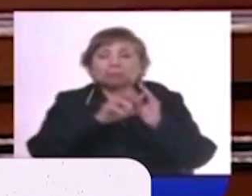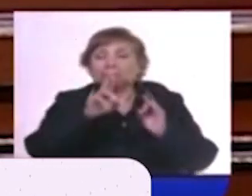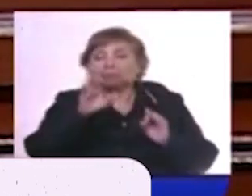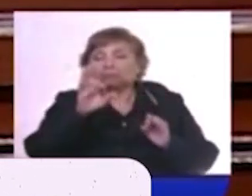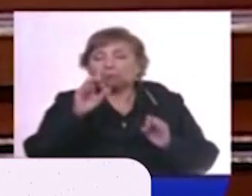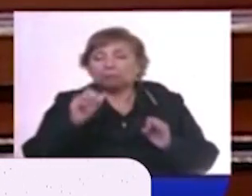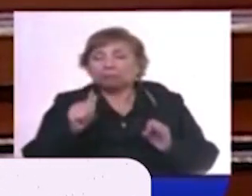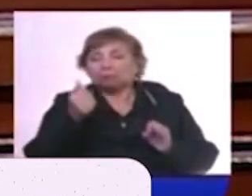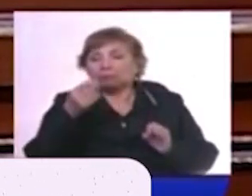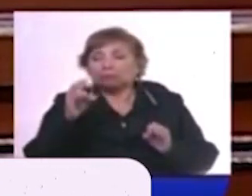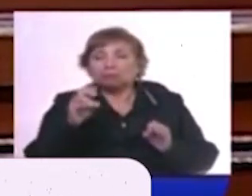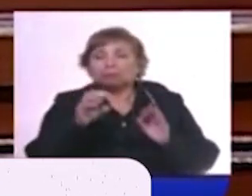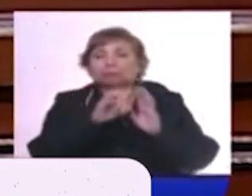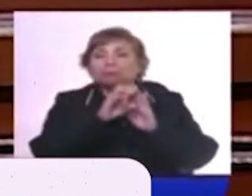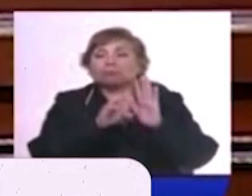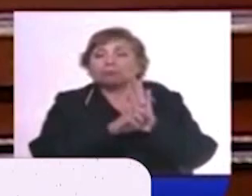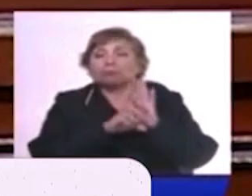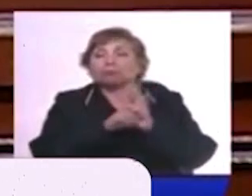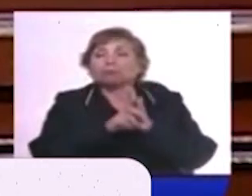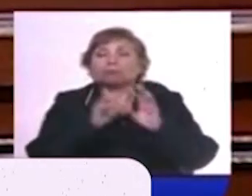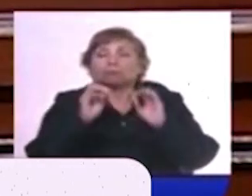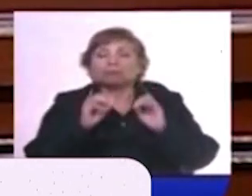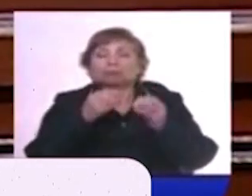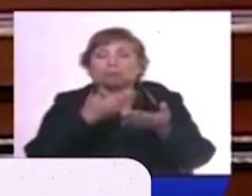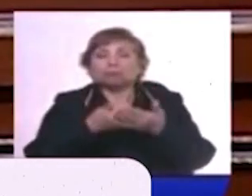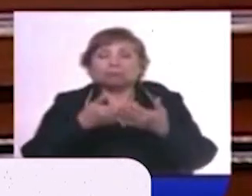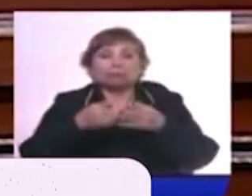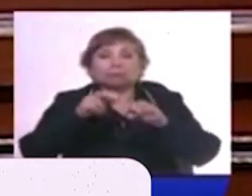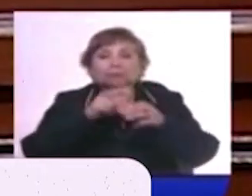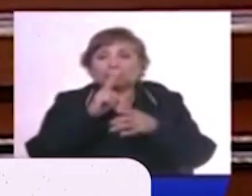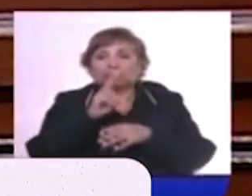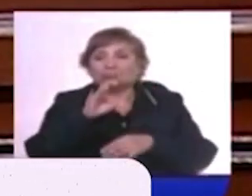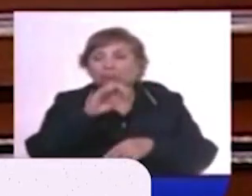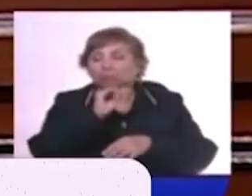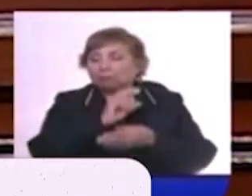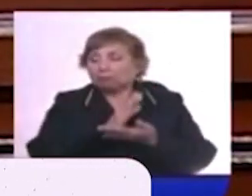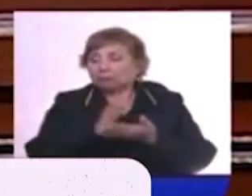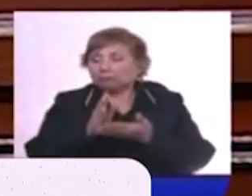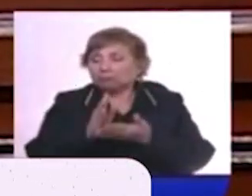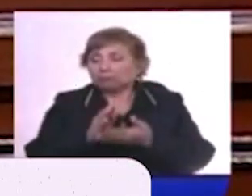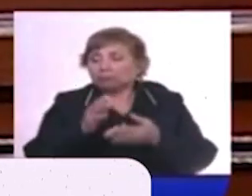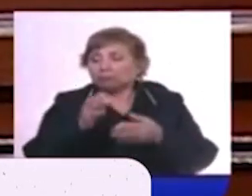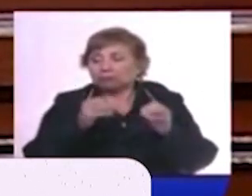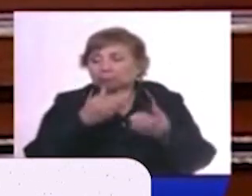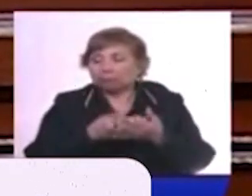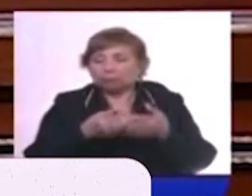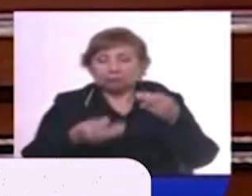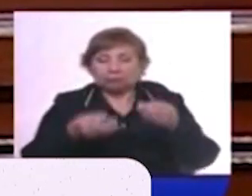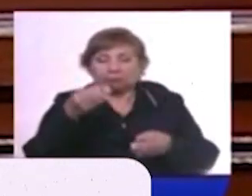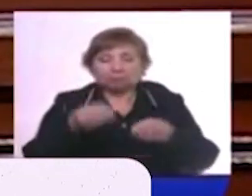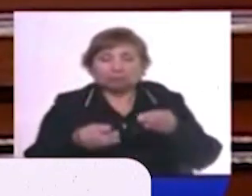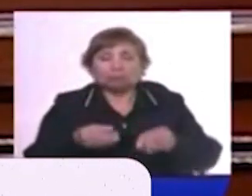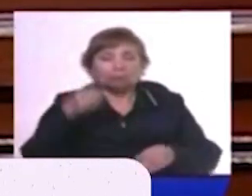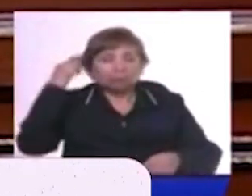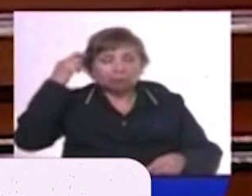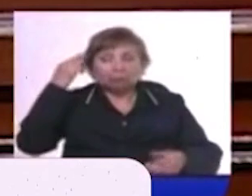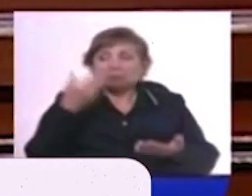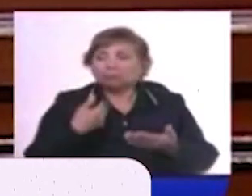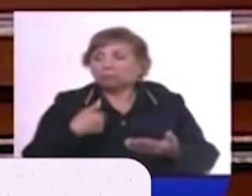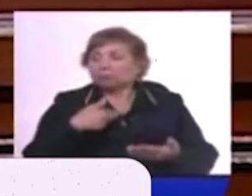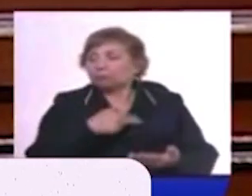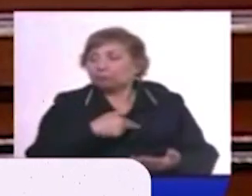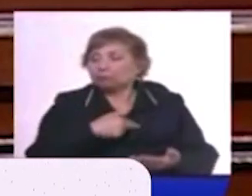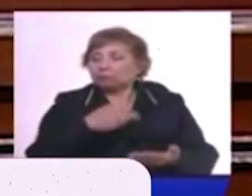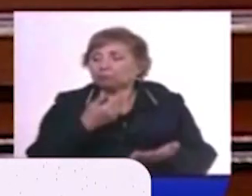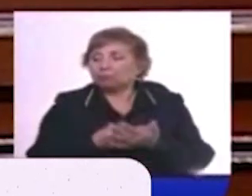que se ponga en debate el proyecto en minoría presentado por el congresista Jaime Quito, que incluye un adelanto de elecciones además